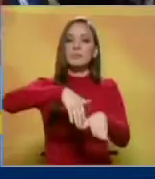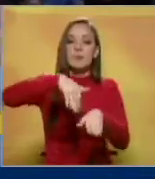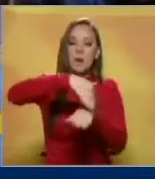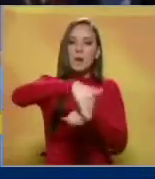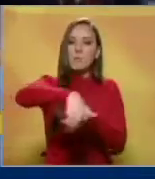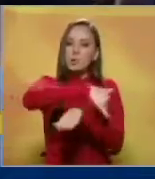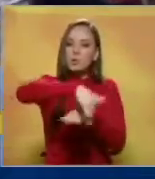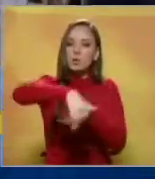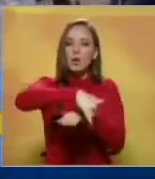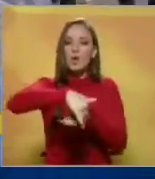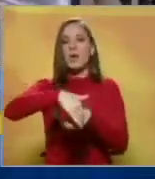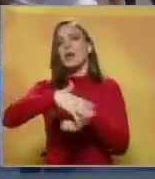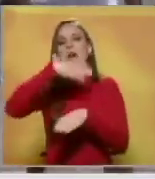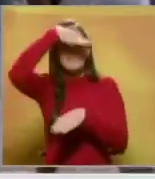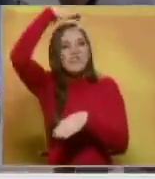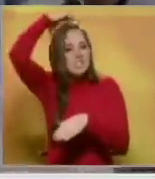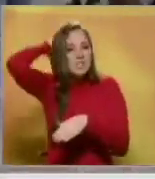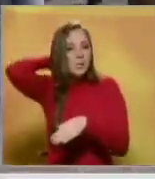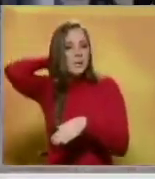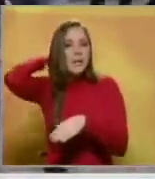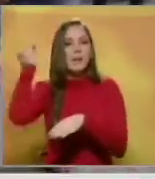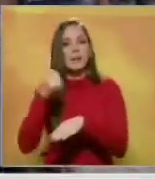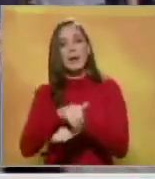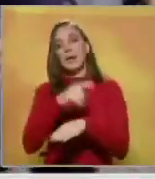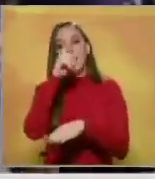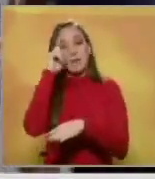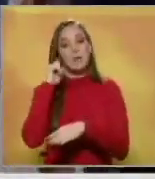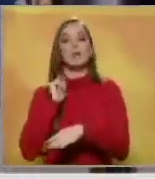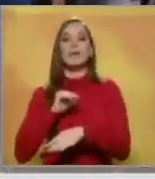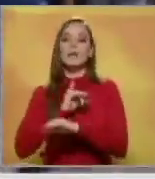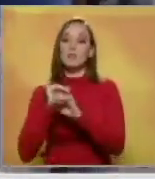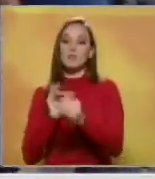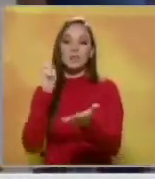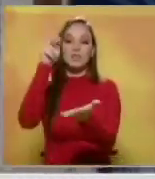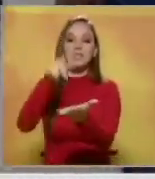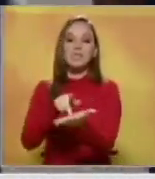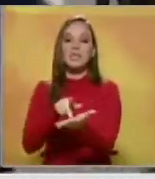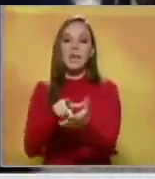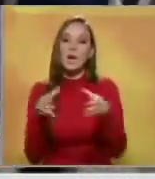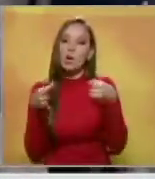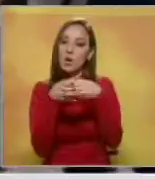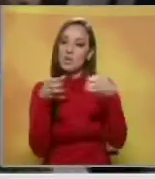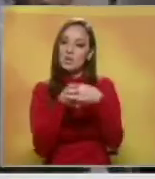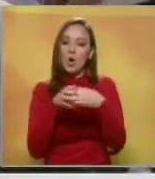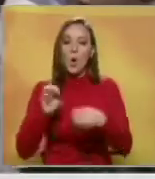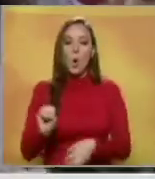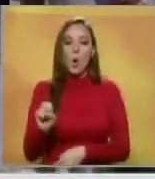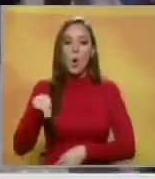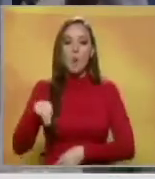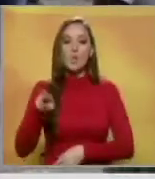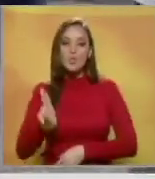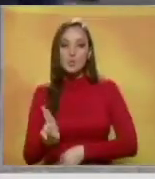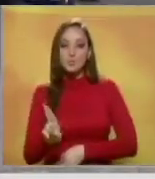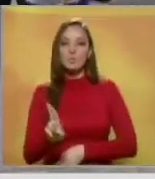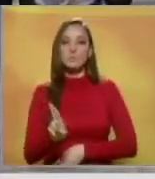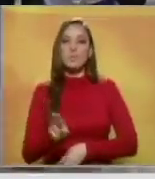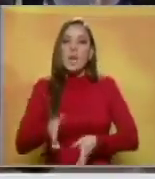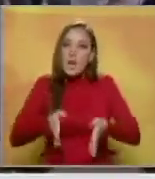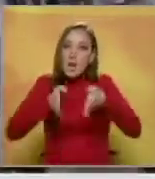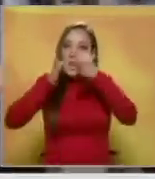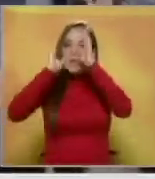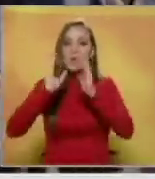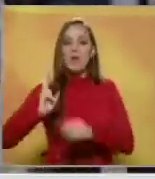marchar por toda la avenida francisco de miranda y tendrán como destino final la sede de la organización de las naciones unidas en la torre hp